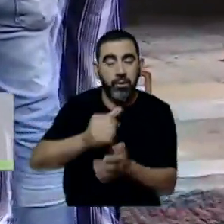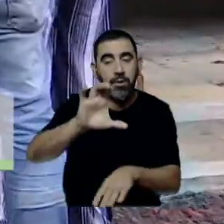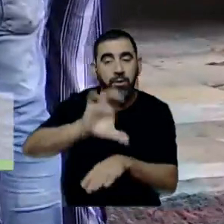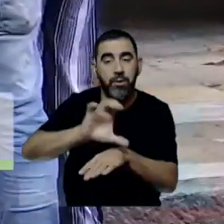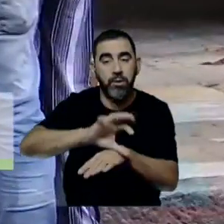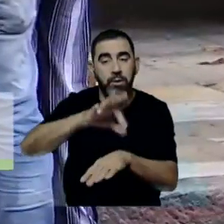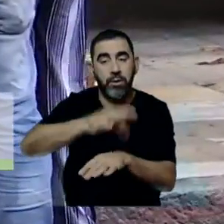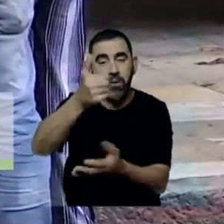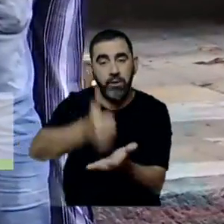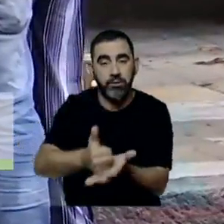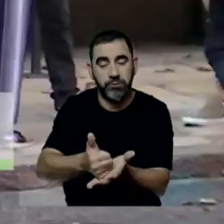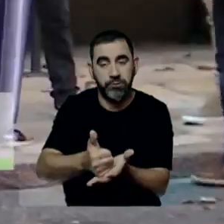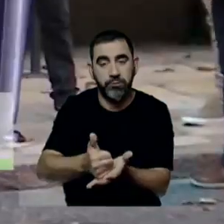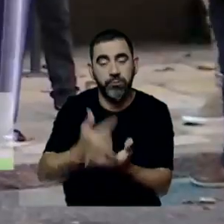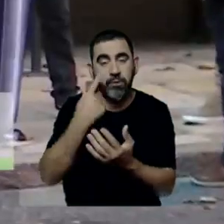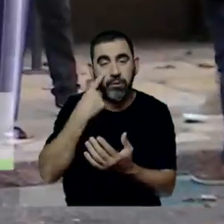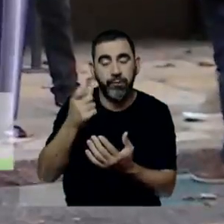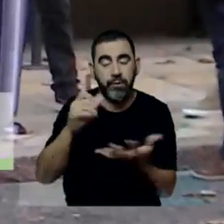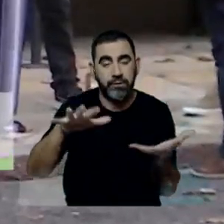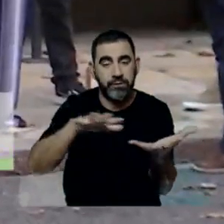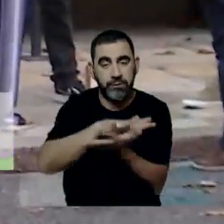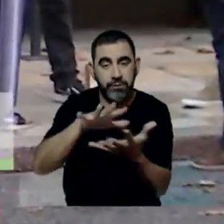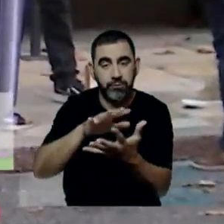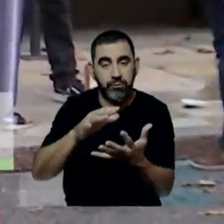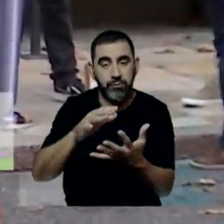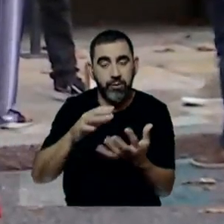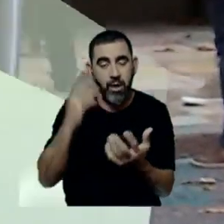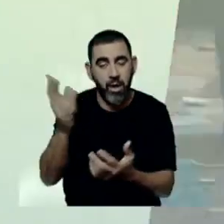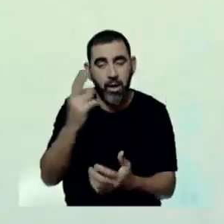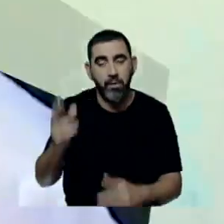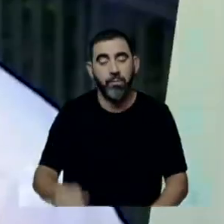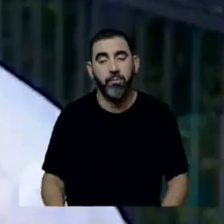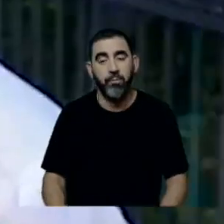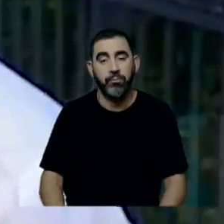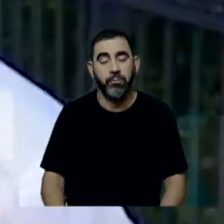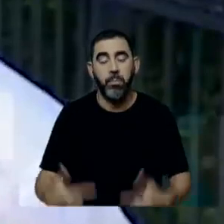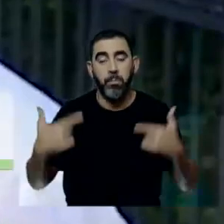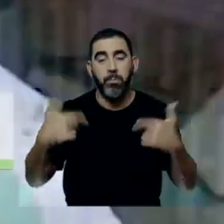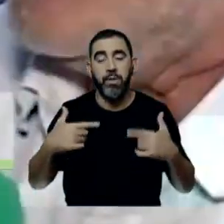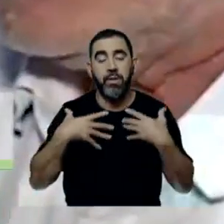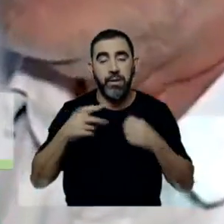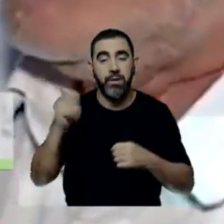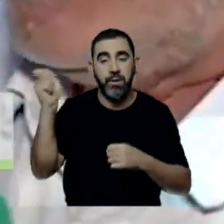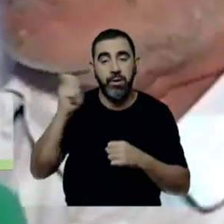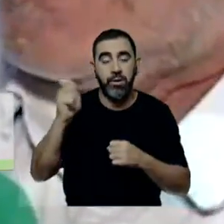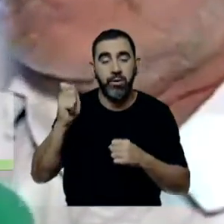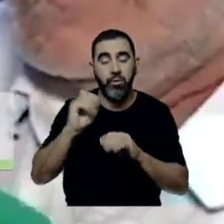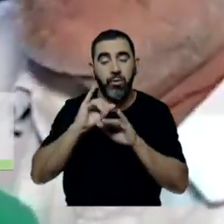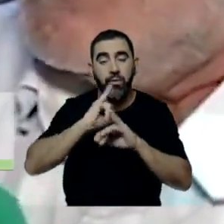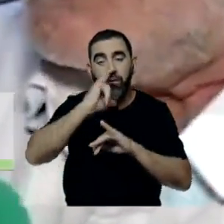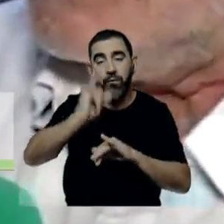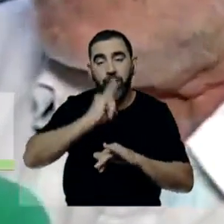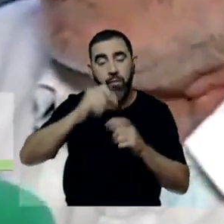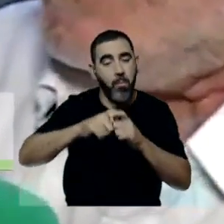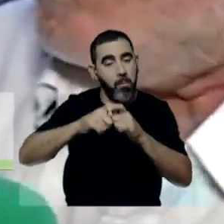de forma presencial para evitar situaciones anómalas. El Ministerio de Salud Pública comunicó que hay